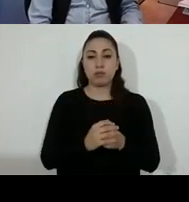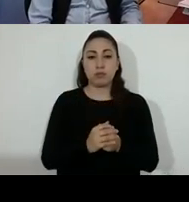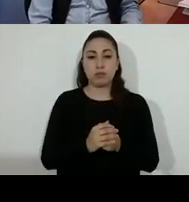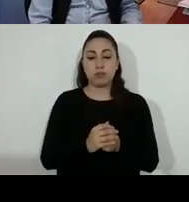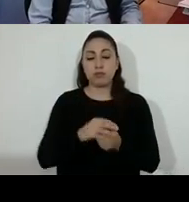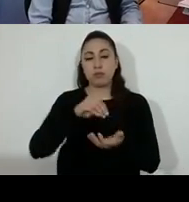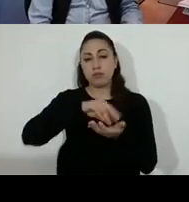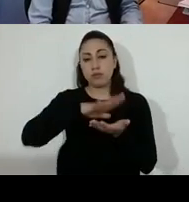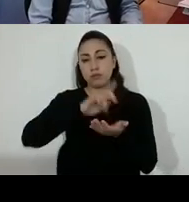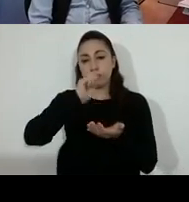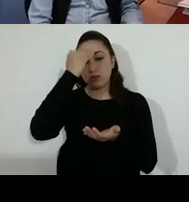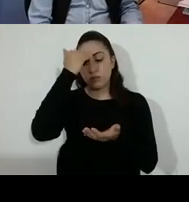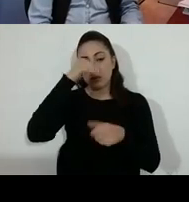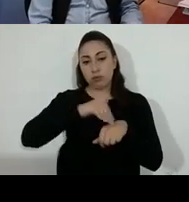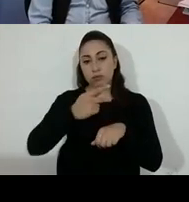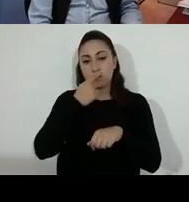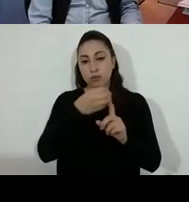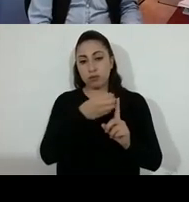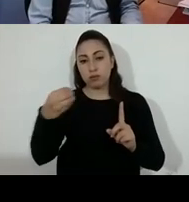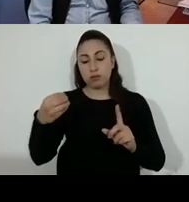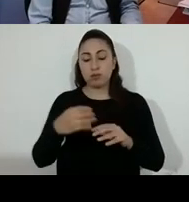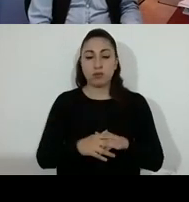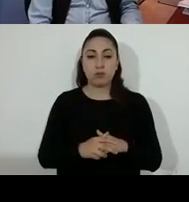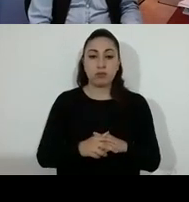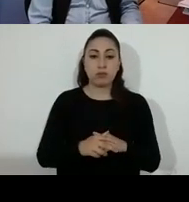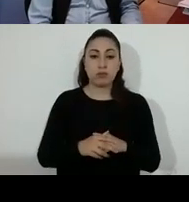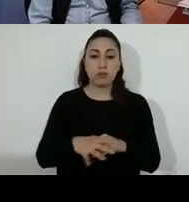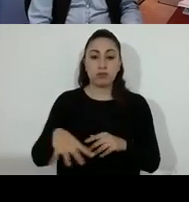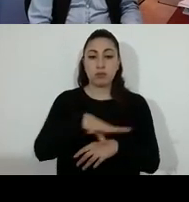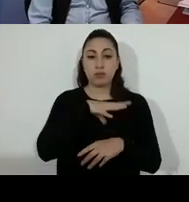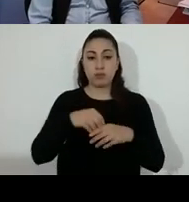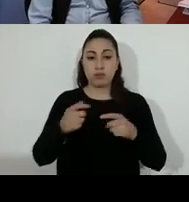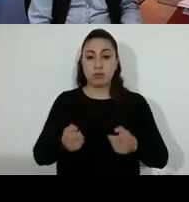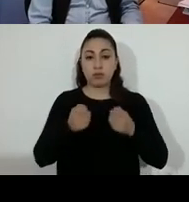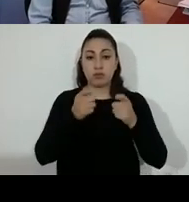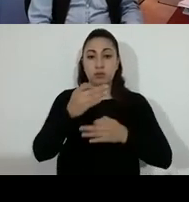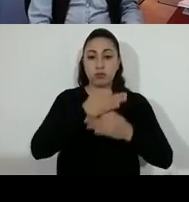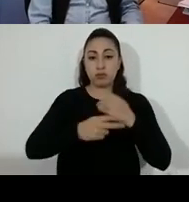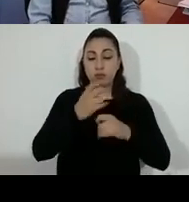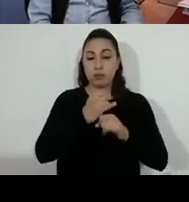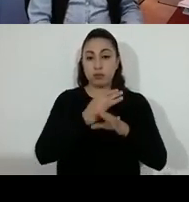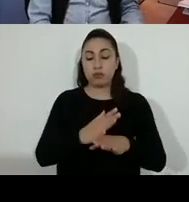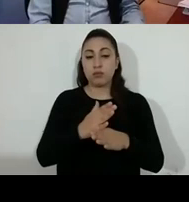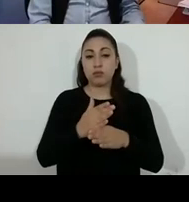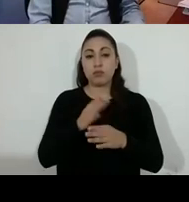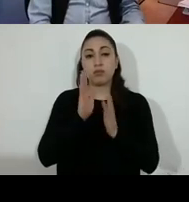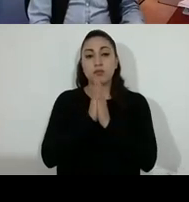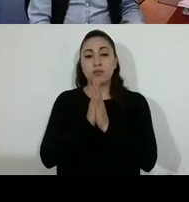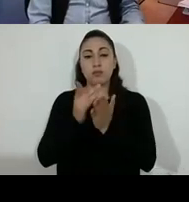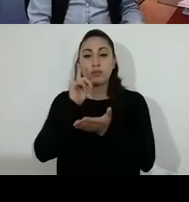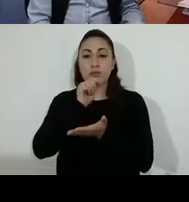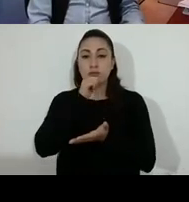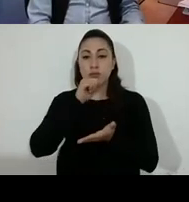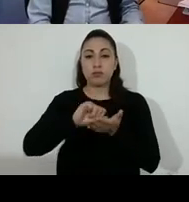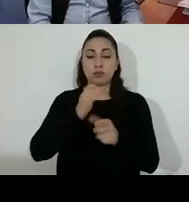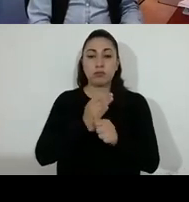versión estenográfica. Toda vez que se distribuyeron con antelación, solicito a la secretaria someta a consideración la